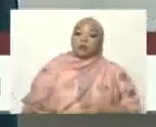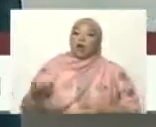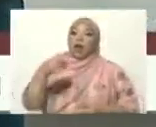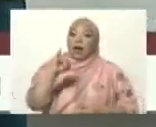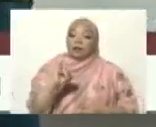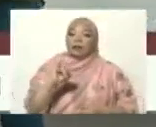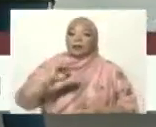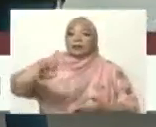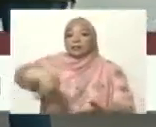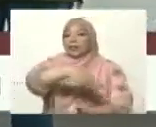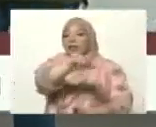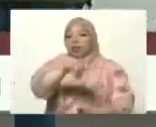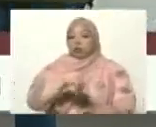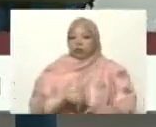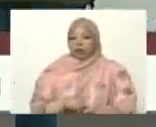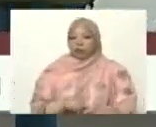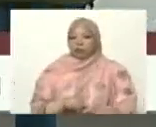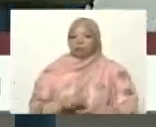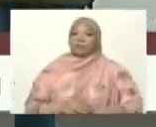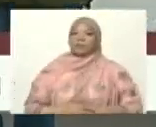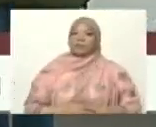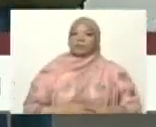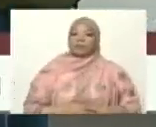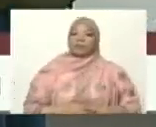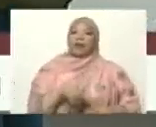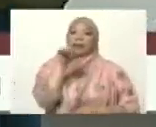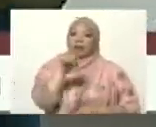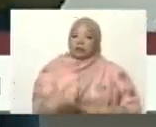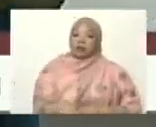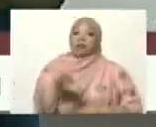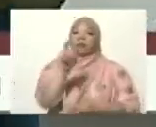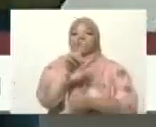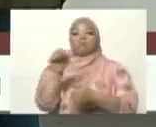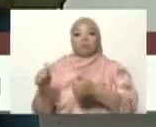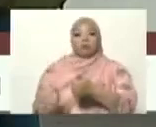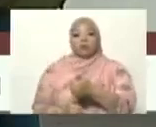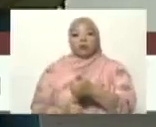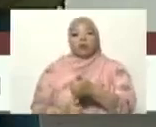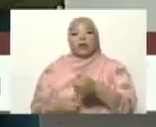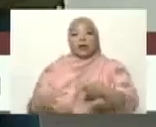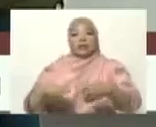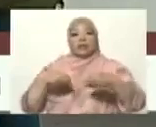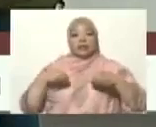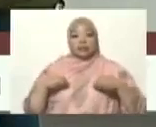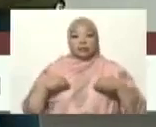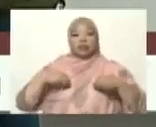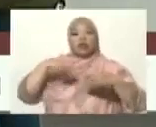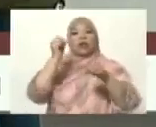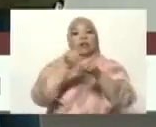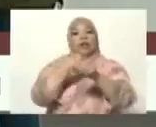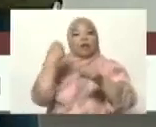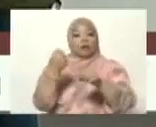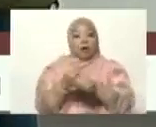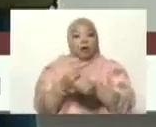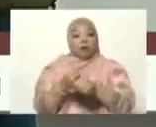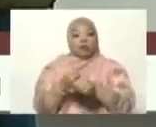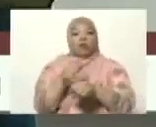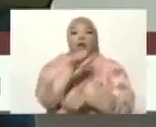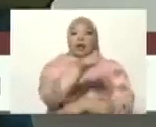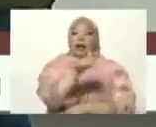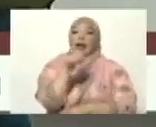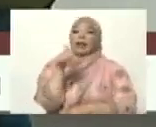a nivel nacional. Quisiera pues también, vicepresidenta, reconocer el trabajo de cada